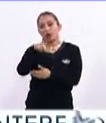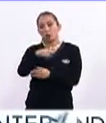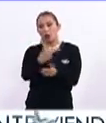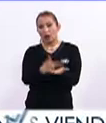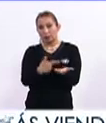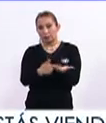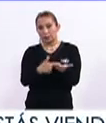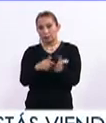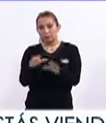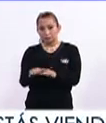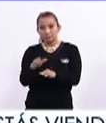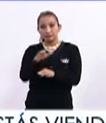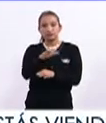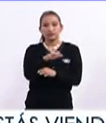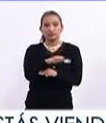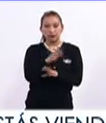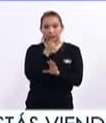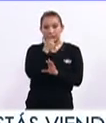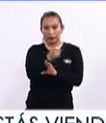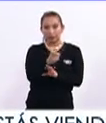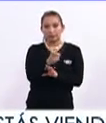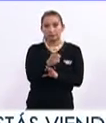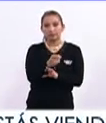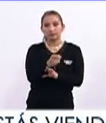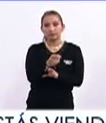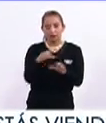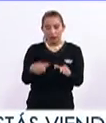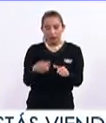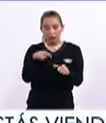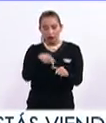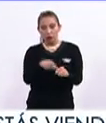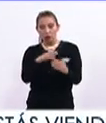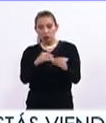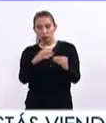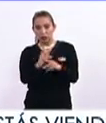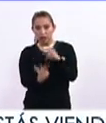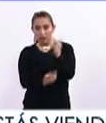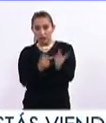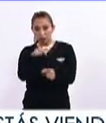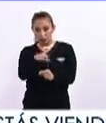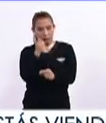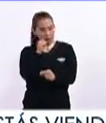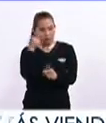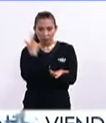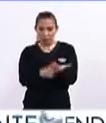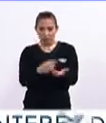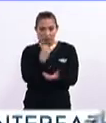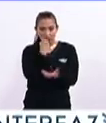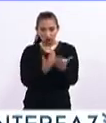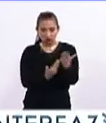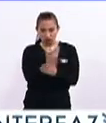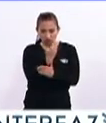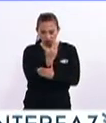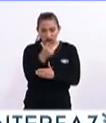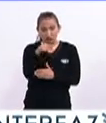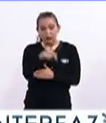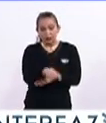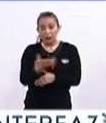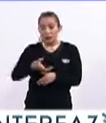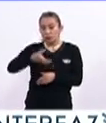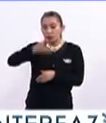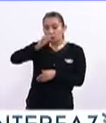grasa. Y bueno, ya lo dije, pero la presencia de fruta y verdura siempre deberá estar dentro de nuestro plato. Y de una